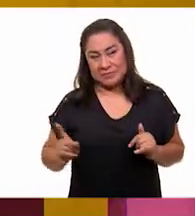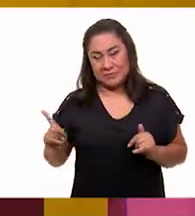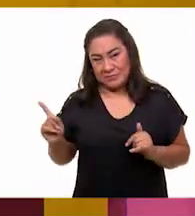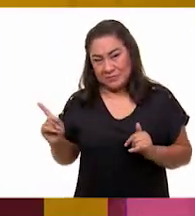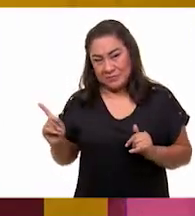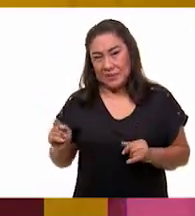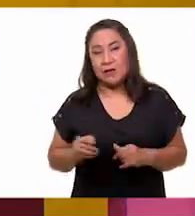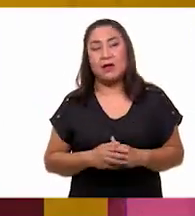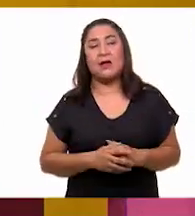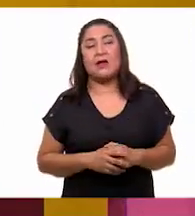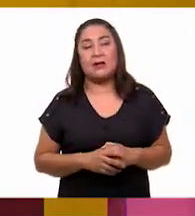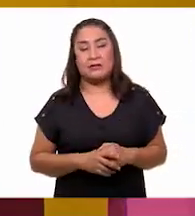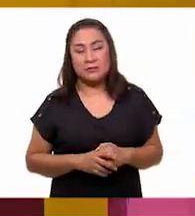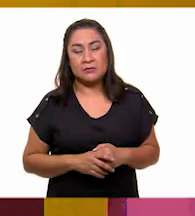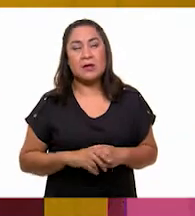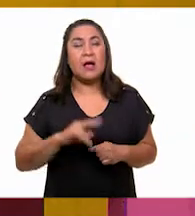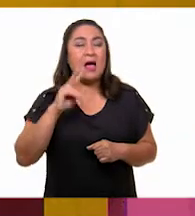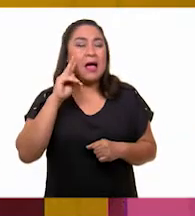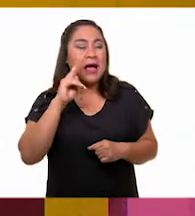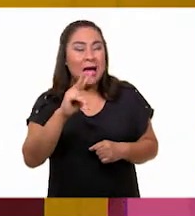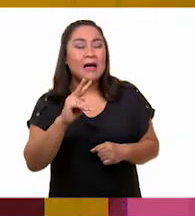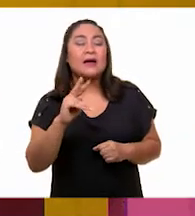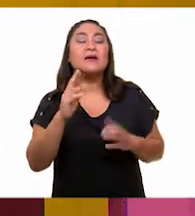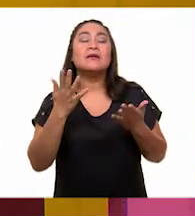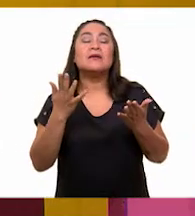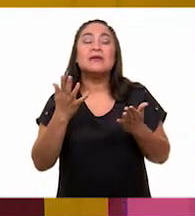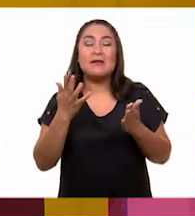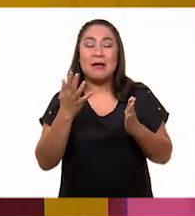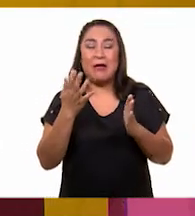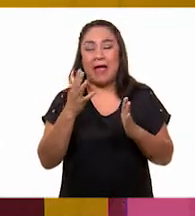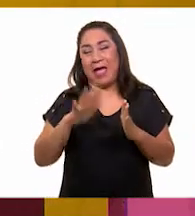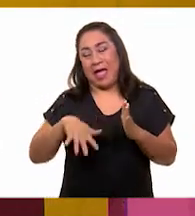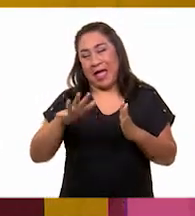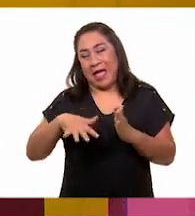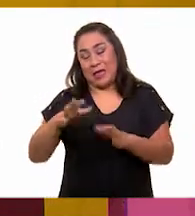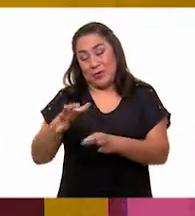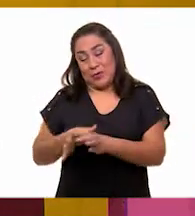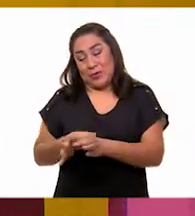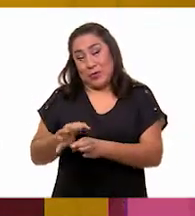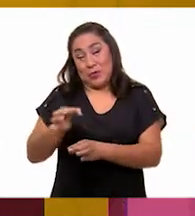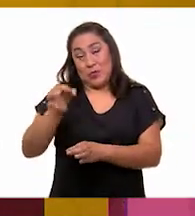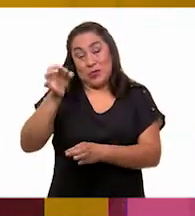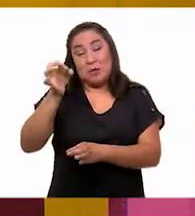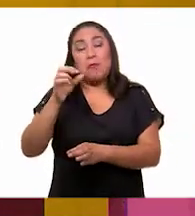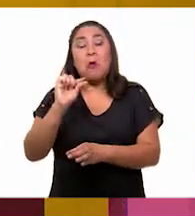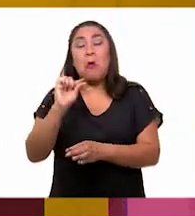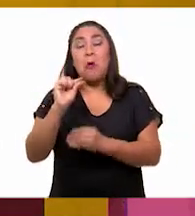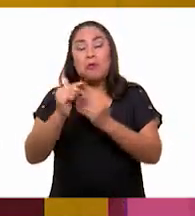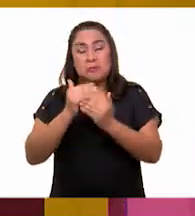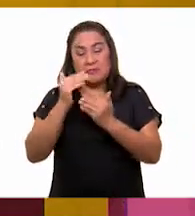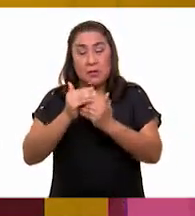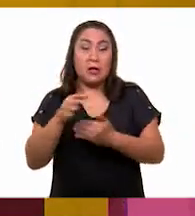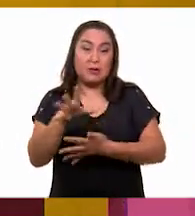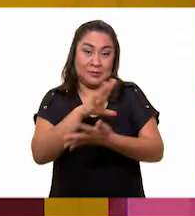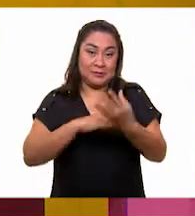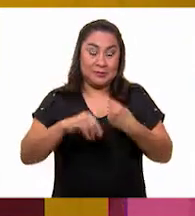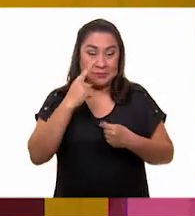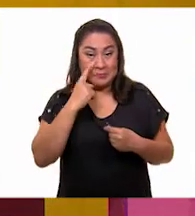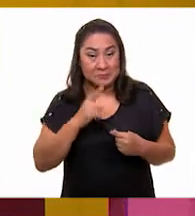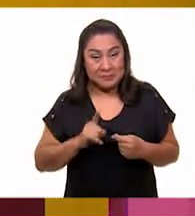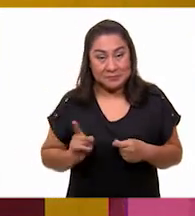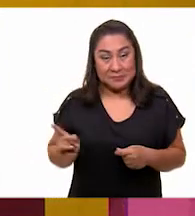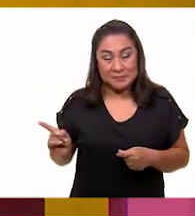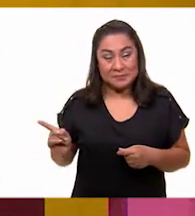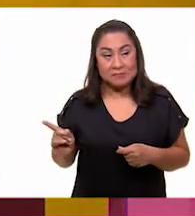primer ejercicio que la cantidad que le faltaba a la botella más alta en realidad no era mucha. Y aquí, pues, también creo